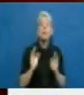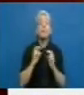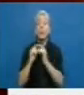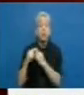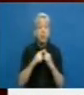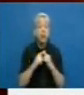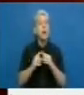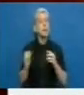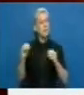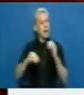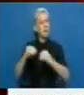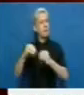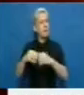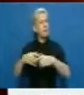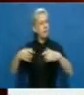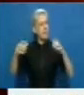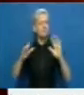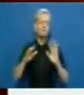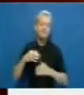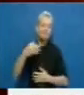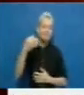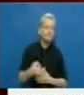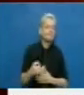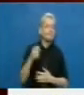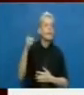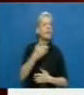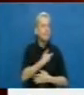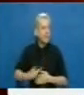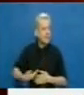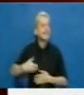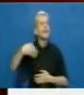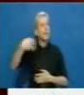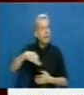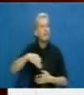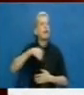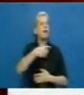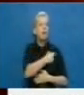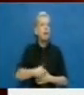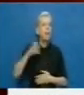crece, sin duda que el presidente va a tener que convocar a todos los gobernadores.